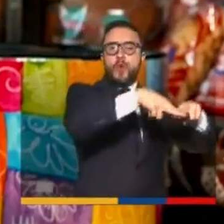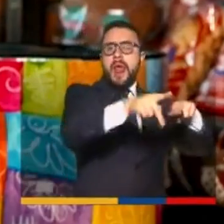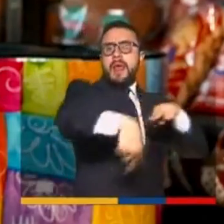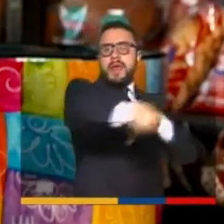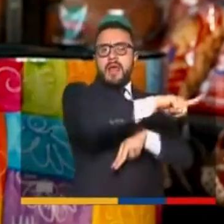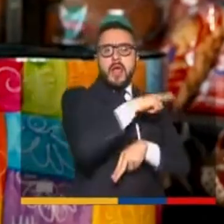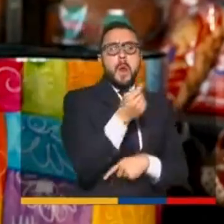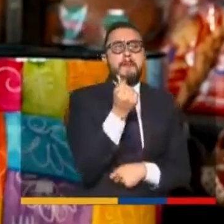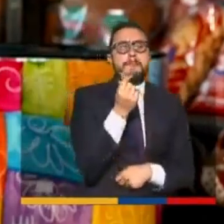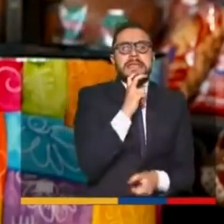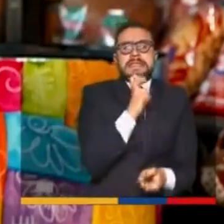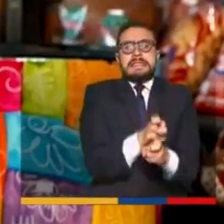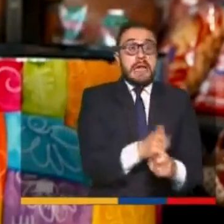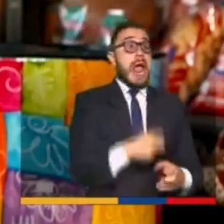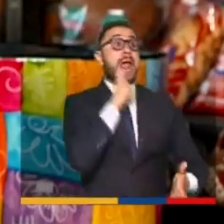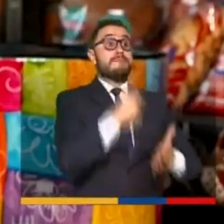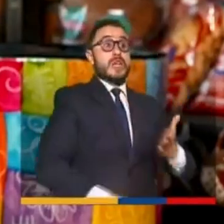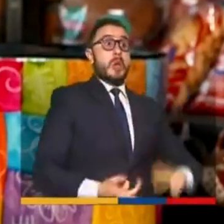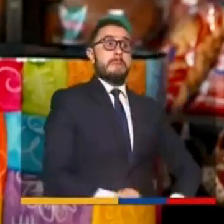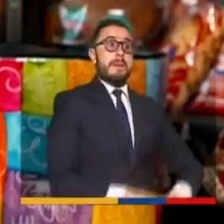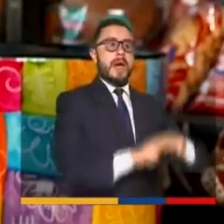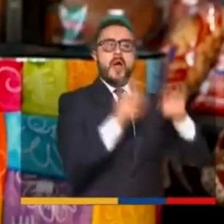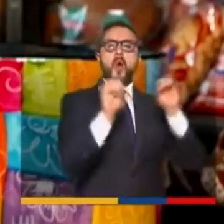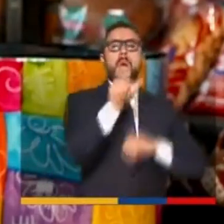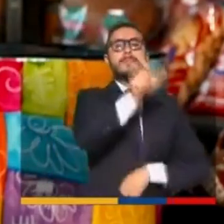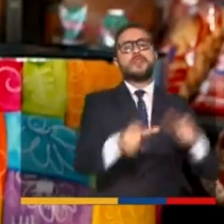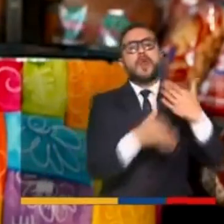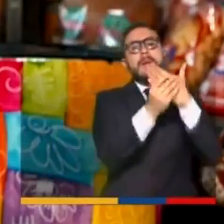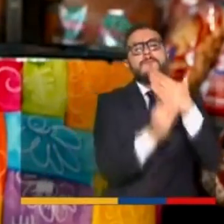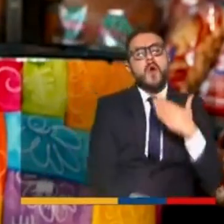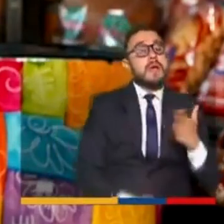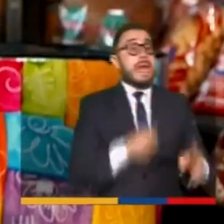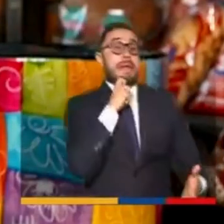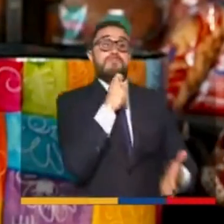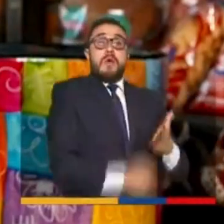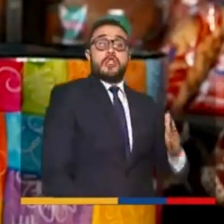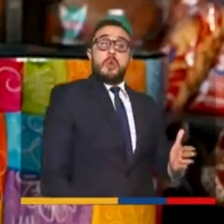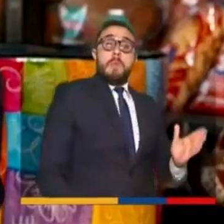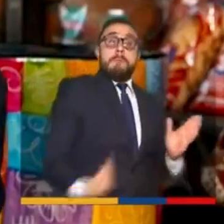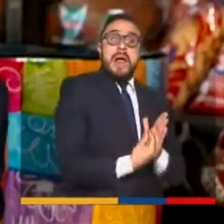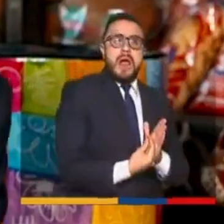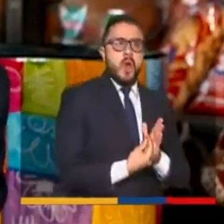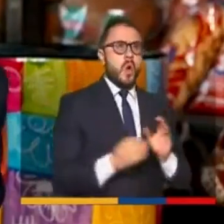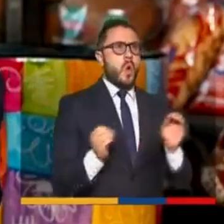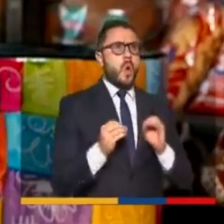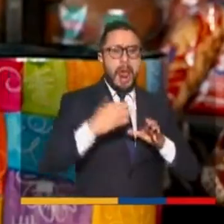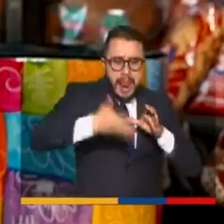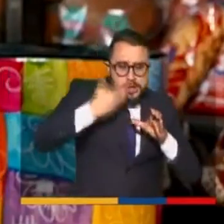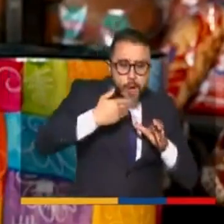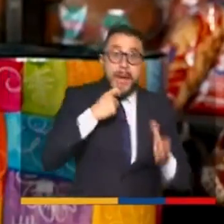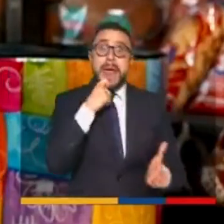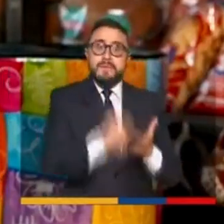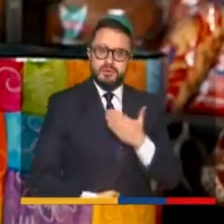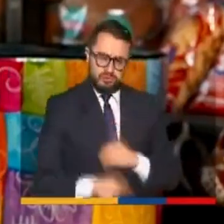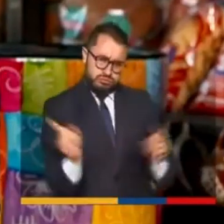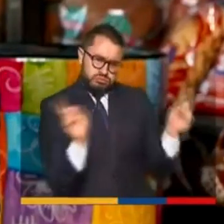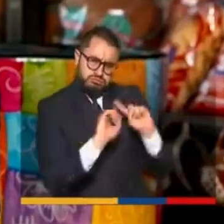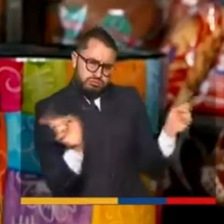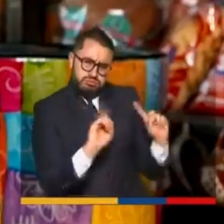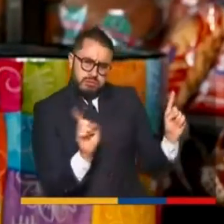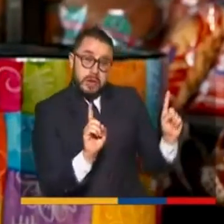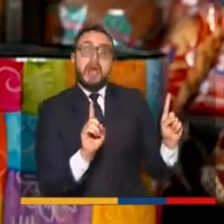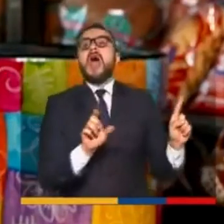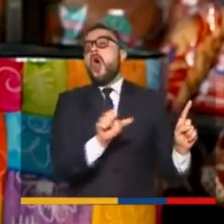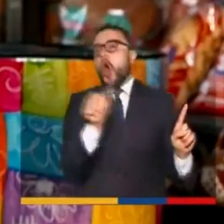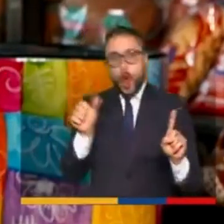escasos recursos, no le puso el impuesto a los pobres, no le puso el impuesto a la sopa. Se